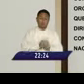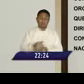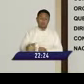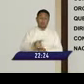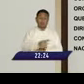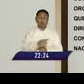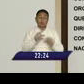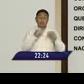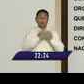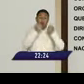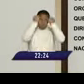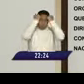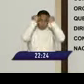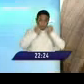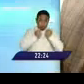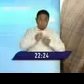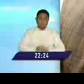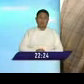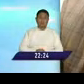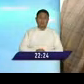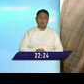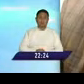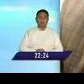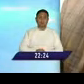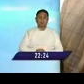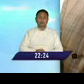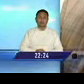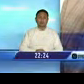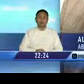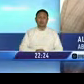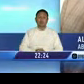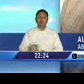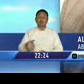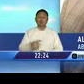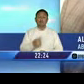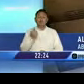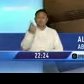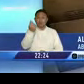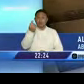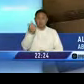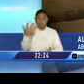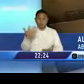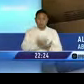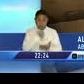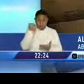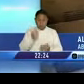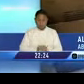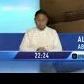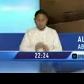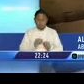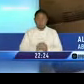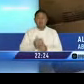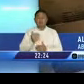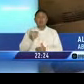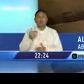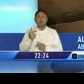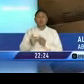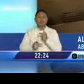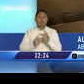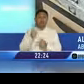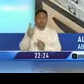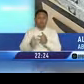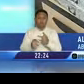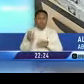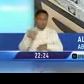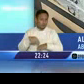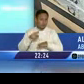de terrorismo y su financiación. En este tipo de casos, cuando se incauta dinero, es un procedimiento normal,